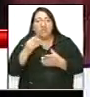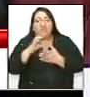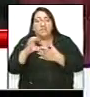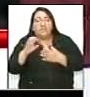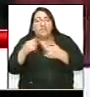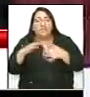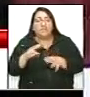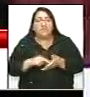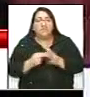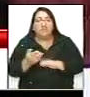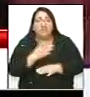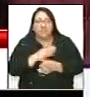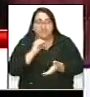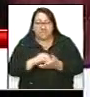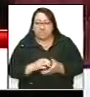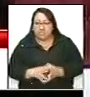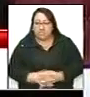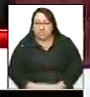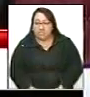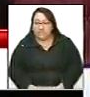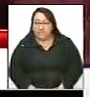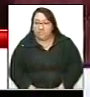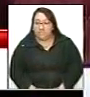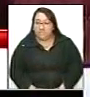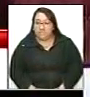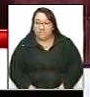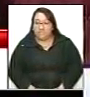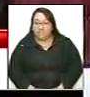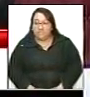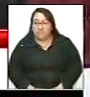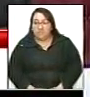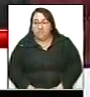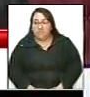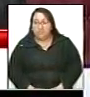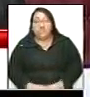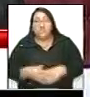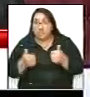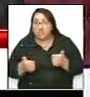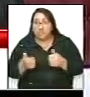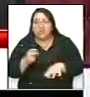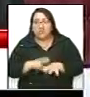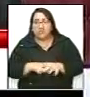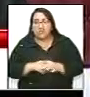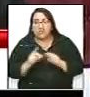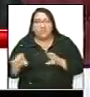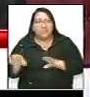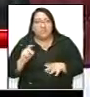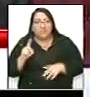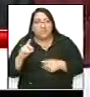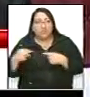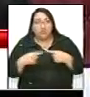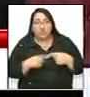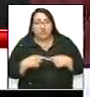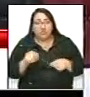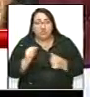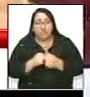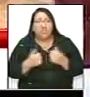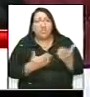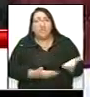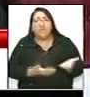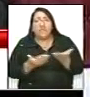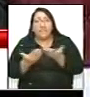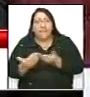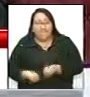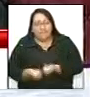consideraciones ya establecidas, ¿no? Pues hubiera sido ideal, efectivamente, que hagan un concurso por